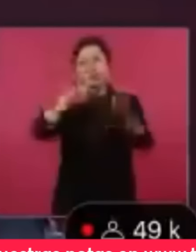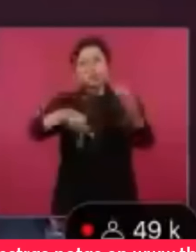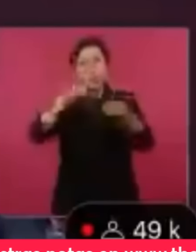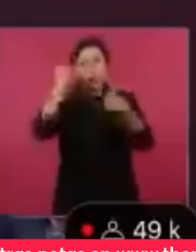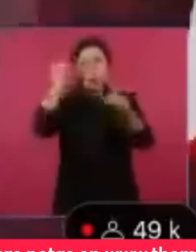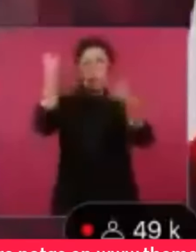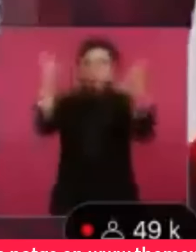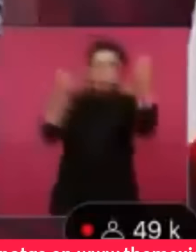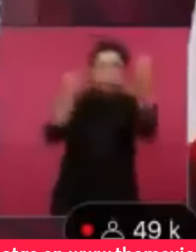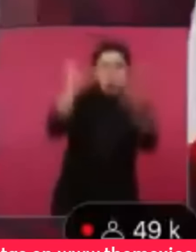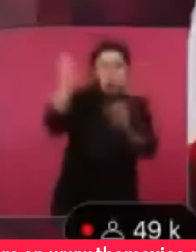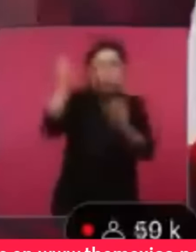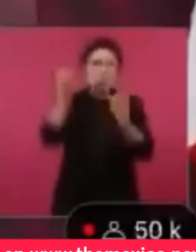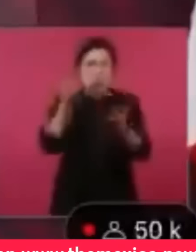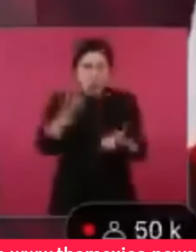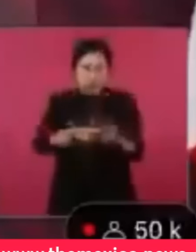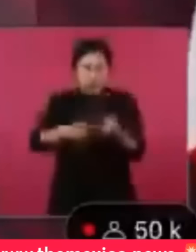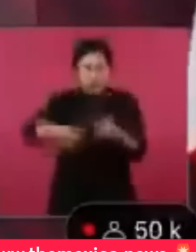ideales